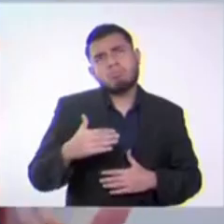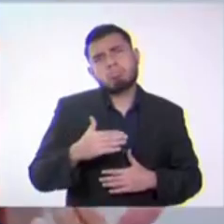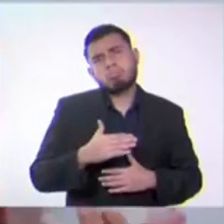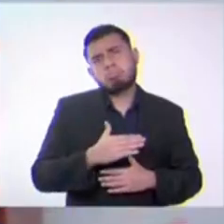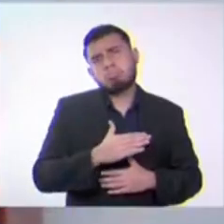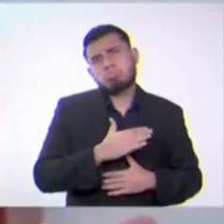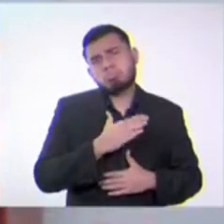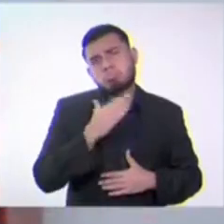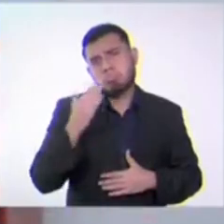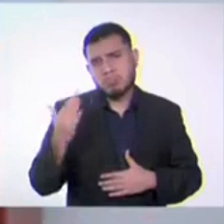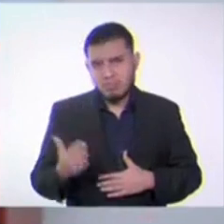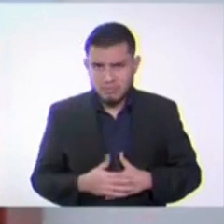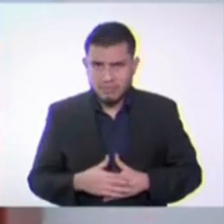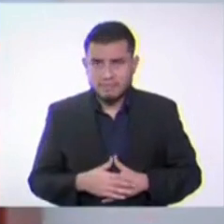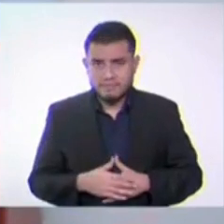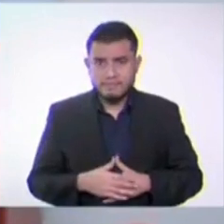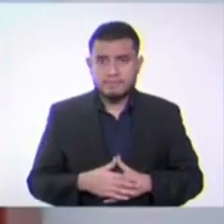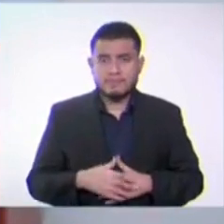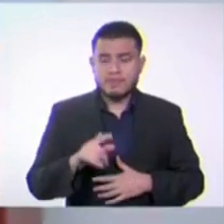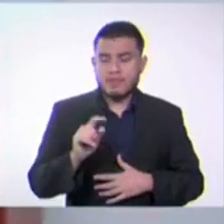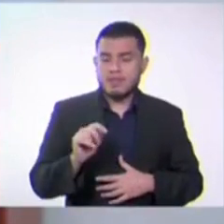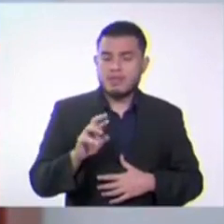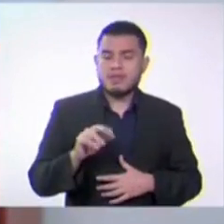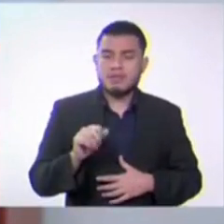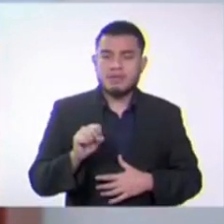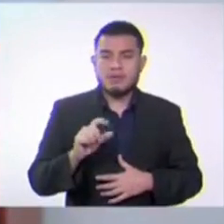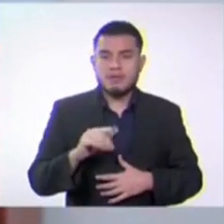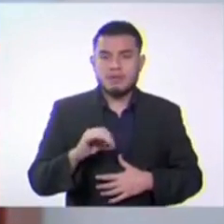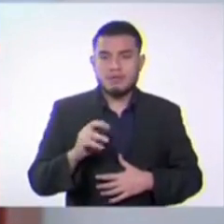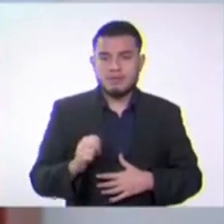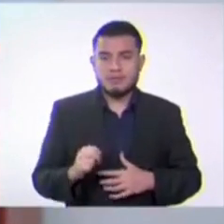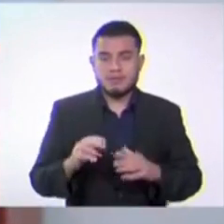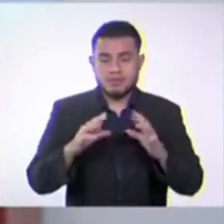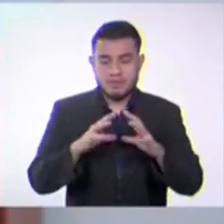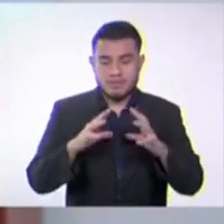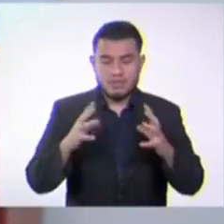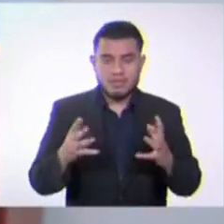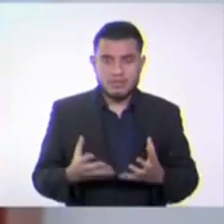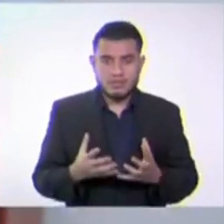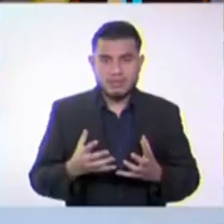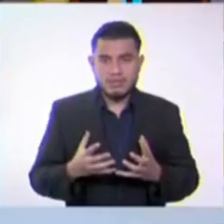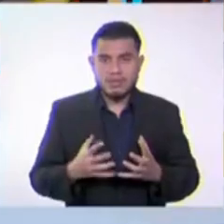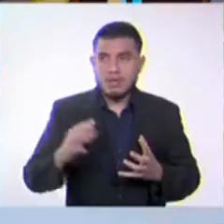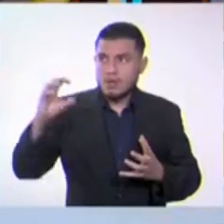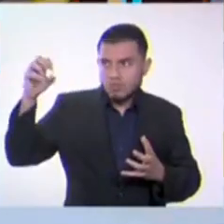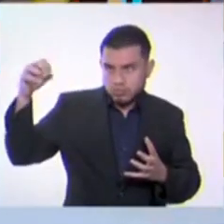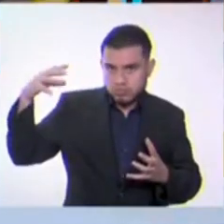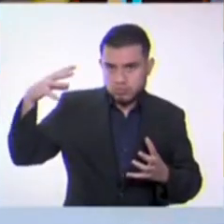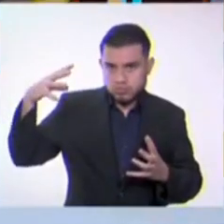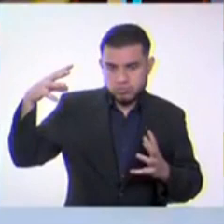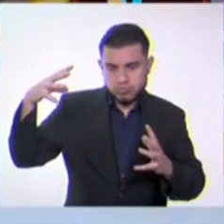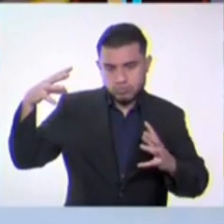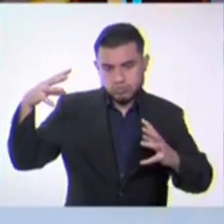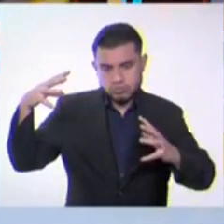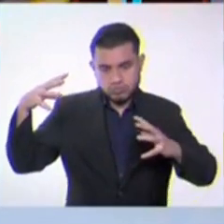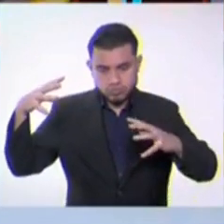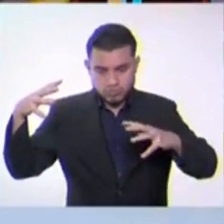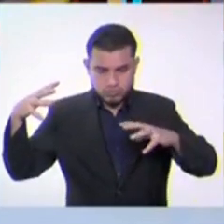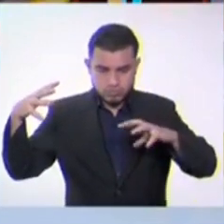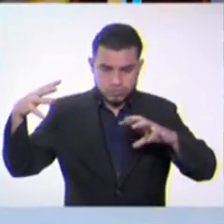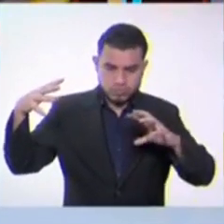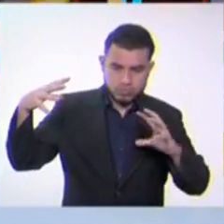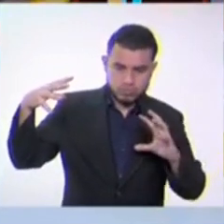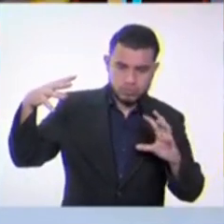la traslación de la Tierra, es decir, su movimiento alrededor del Sol. ¿Qué cosas